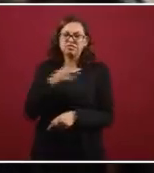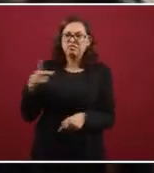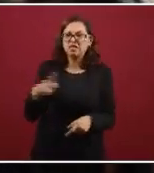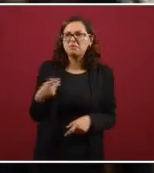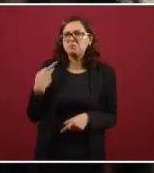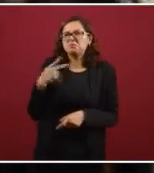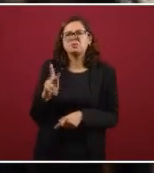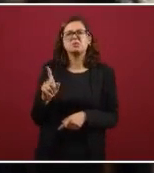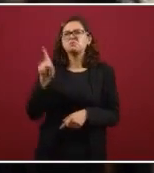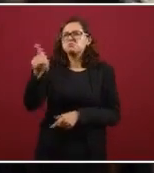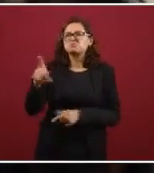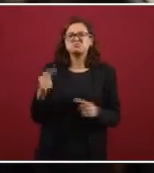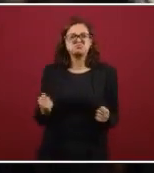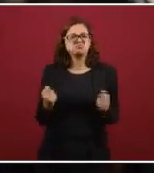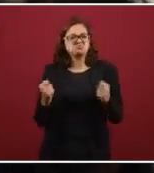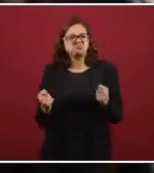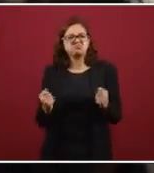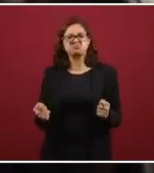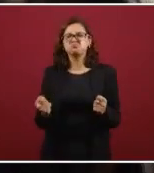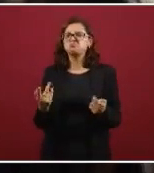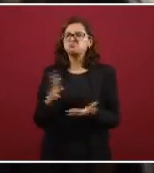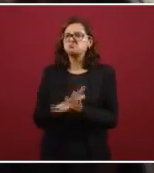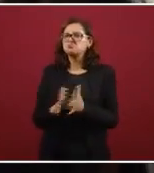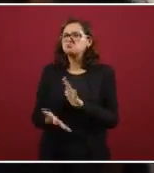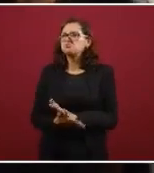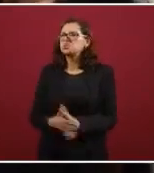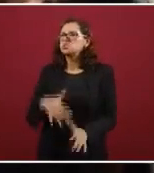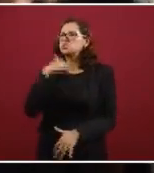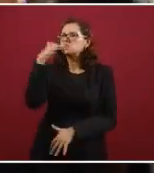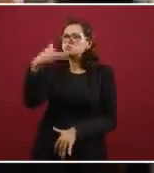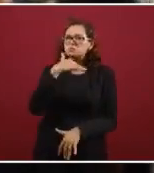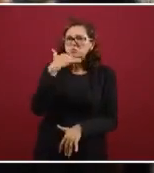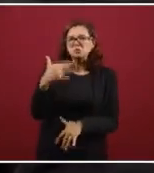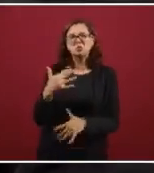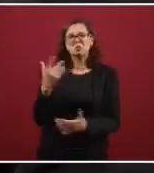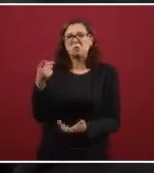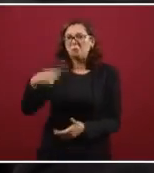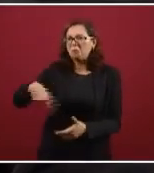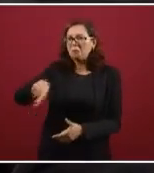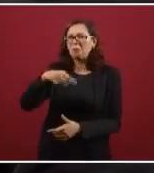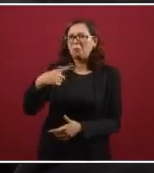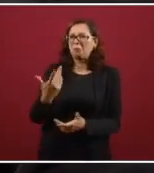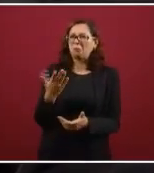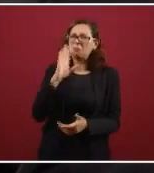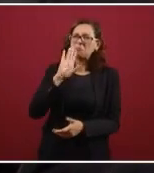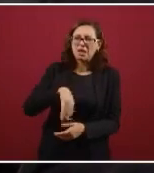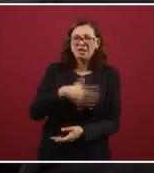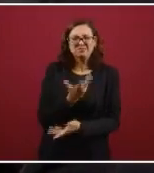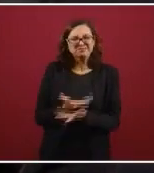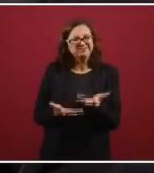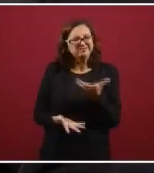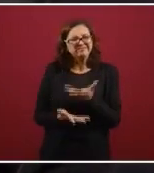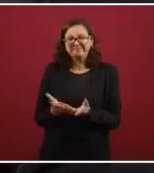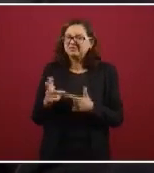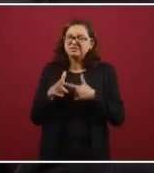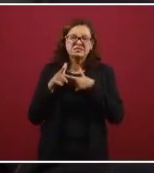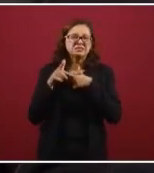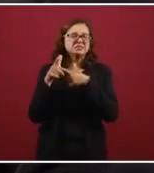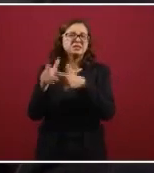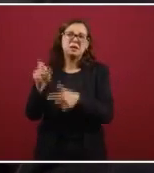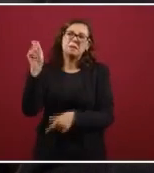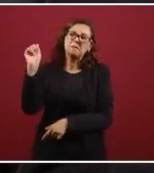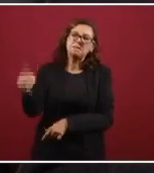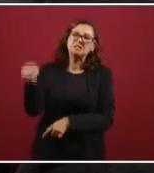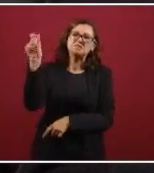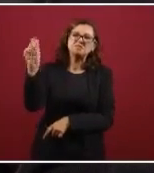el nepotismo, la corrupción, las sospechas y la mediocridad en la impartición de justicia. México ya está cansado de